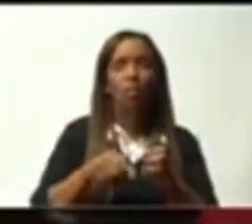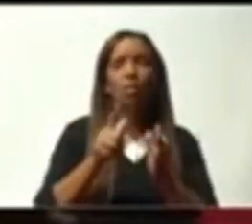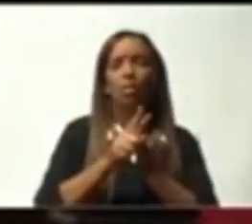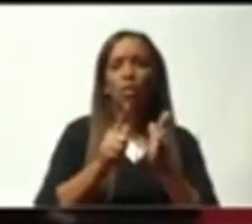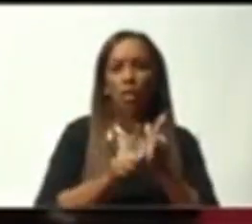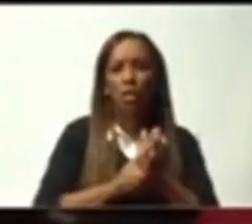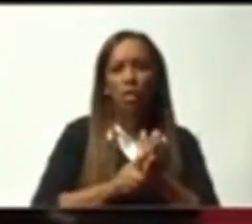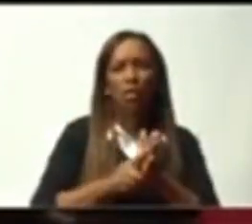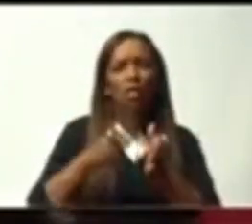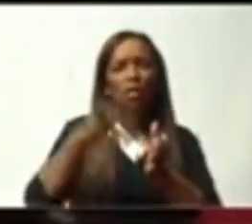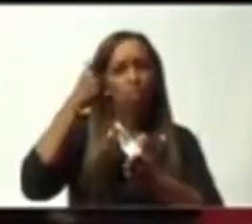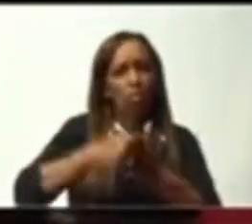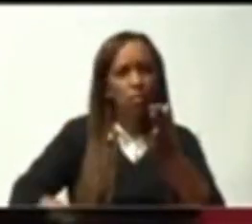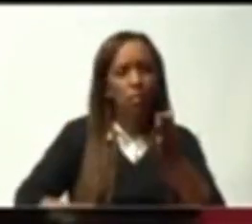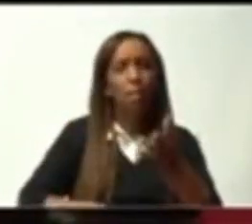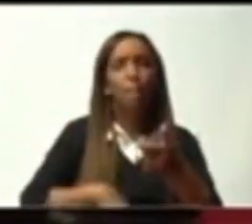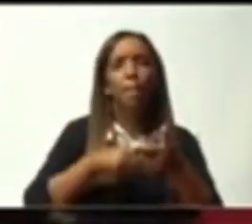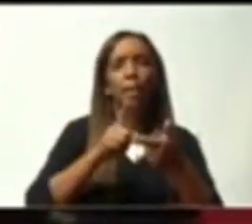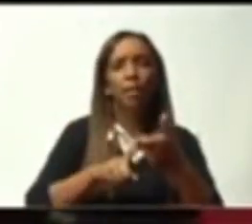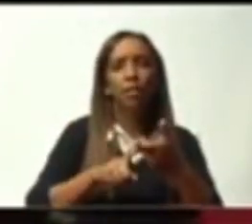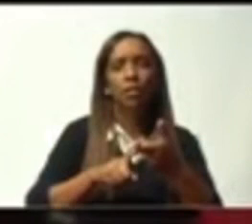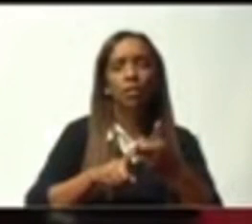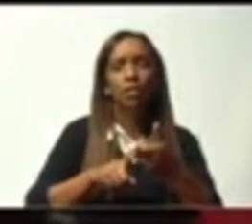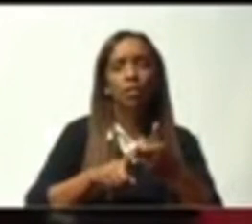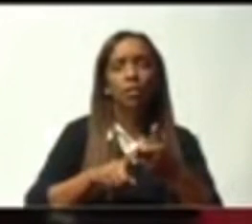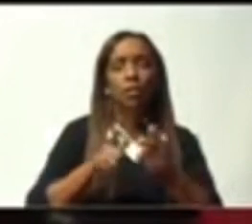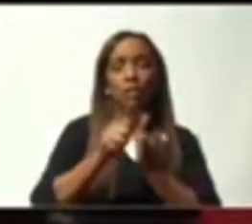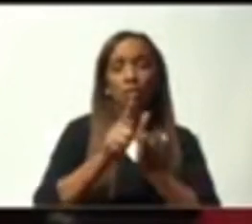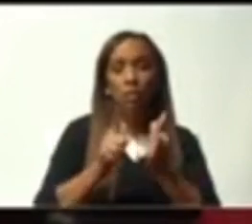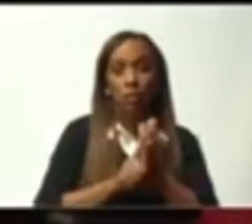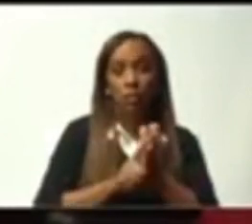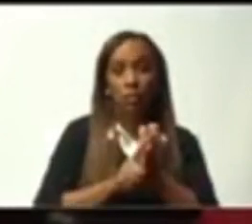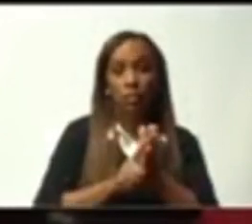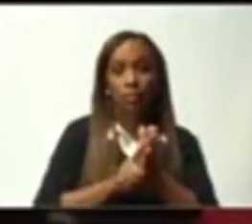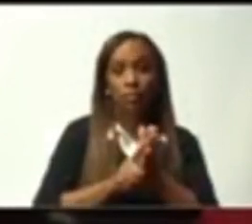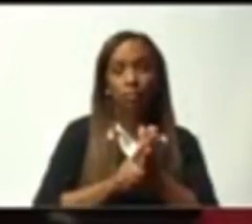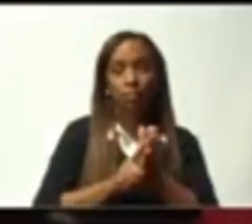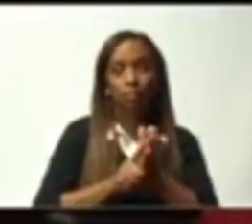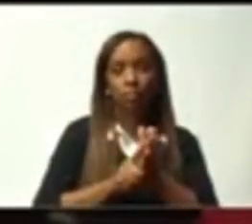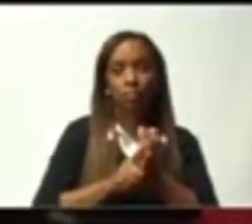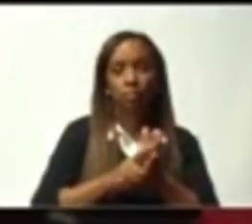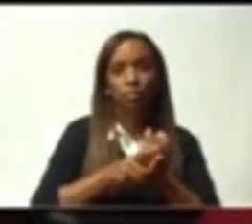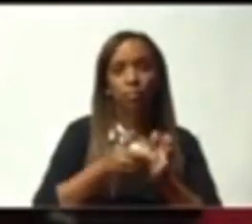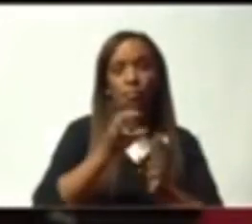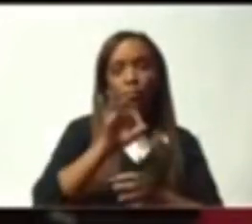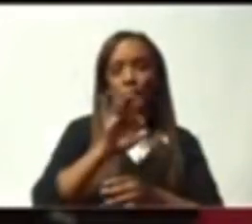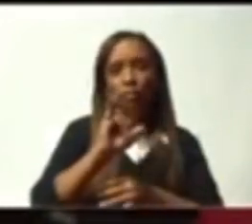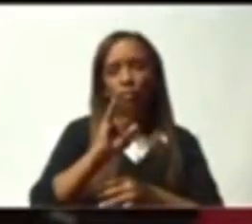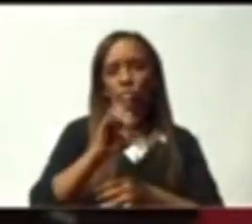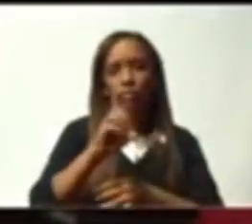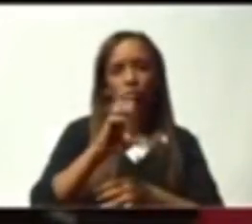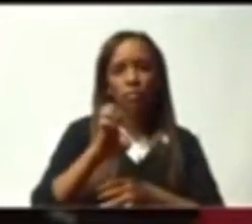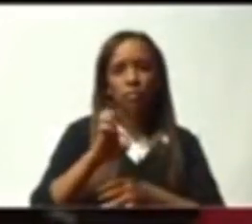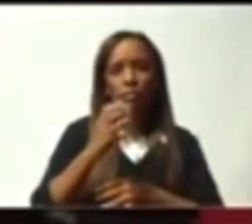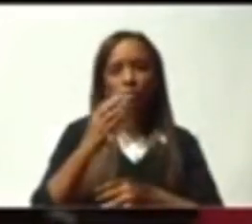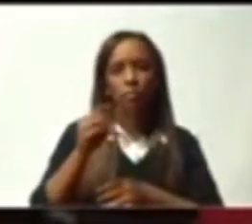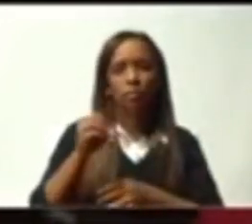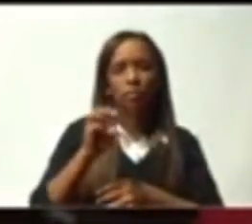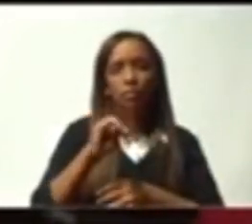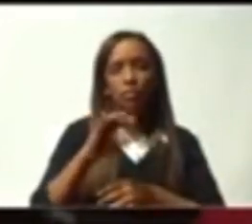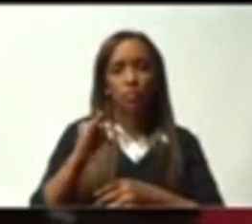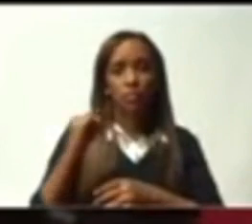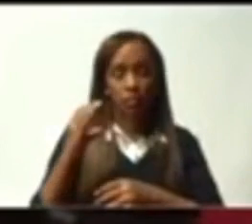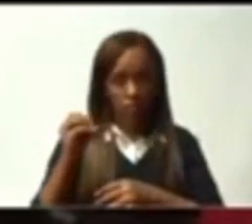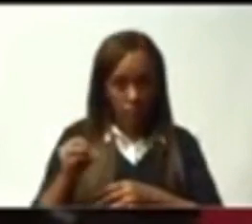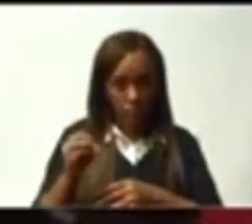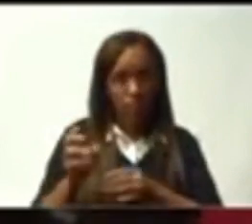ley de presupuesto, la ley de fideicomiso hipotecario, la ley de alianza público-privada, la ley de inversión pública, la ley de